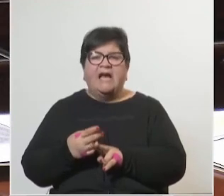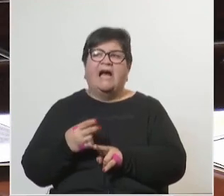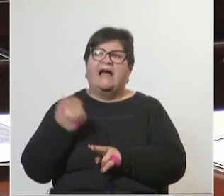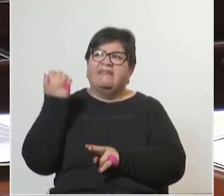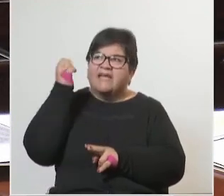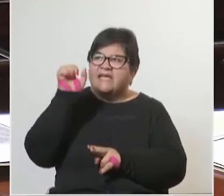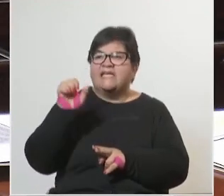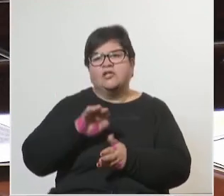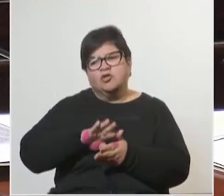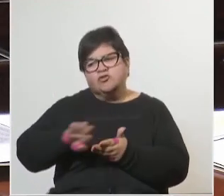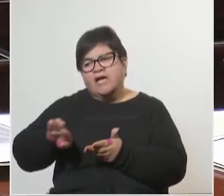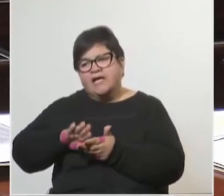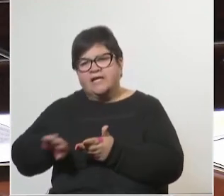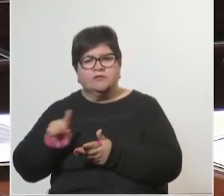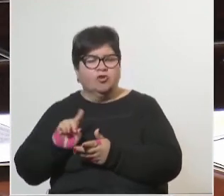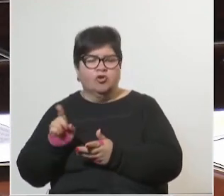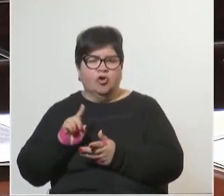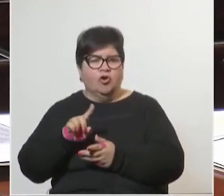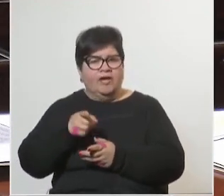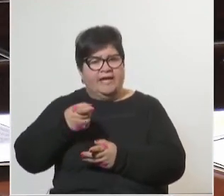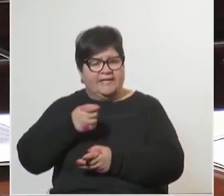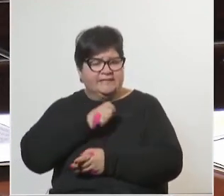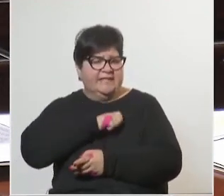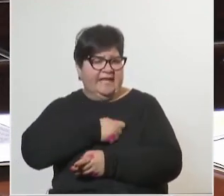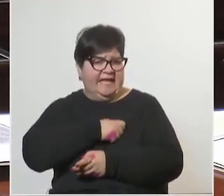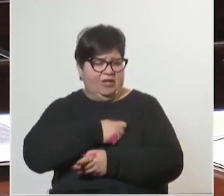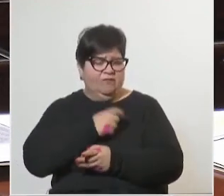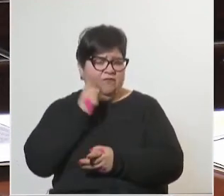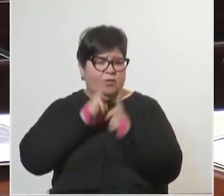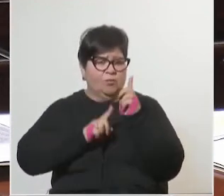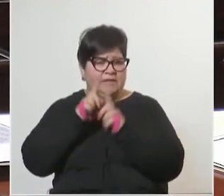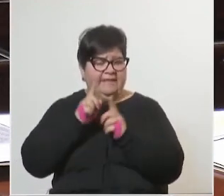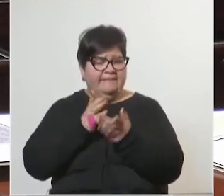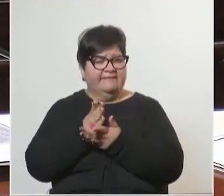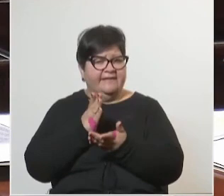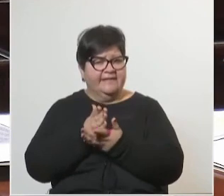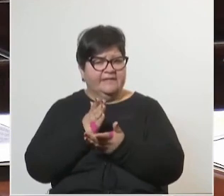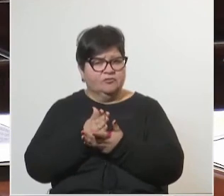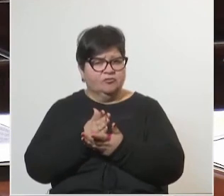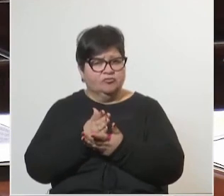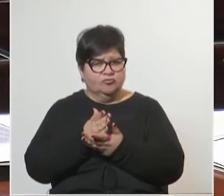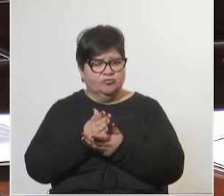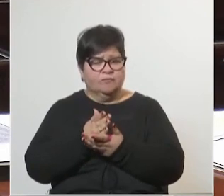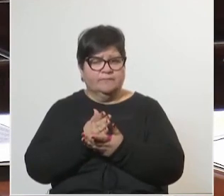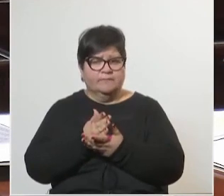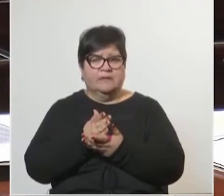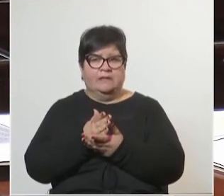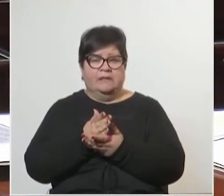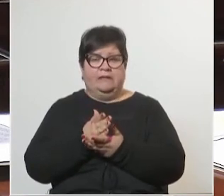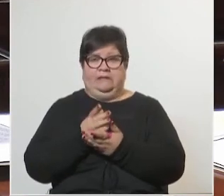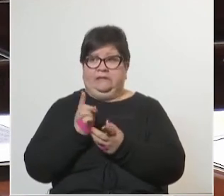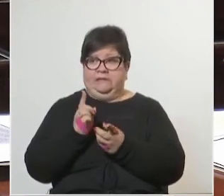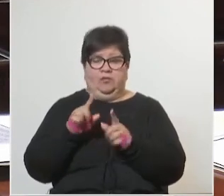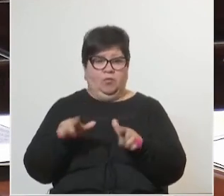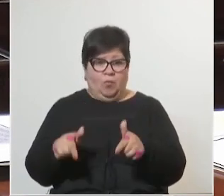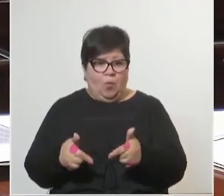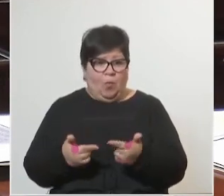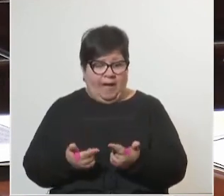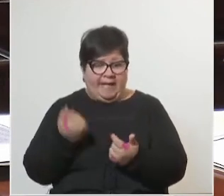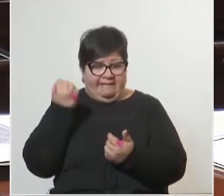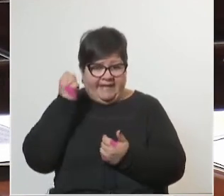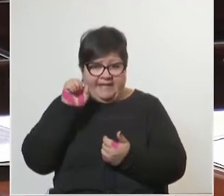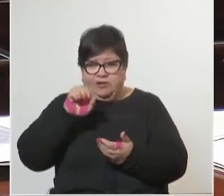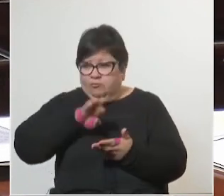Todo el prestigio de este exdecano de la Facultad de Derecho dice, en principio yo creo que no debería excluirse ninguno,